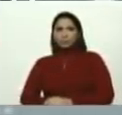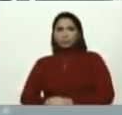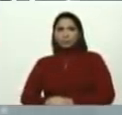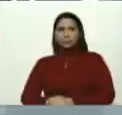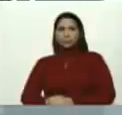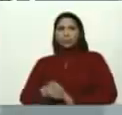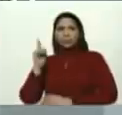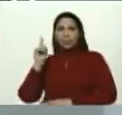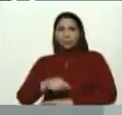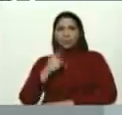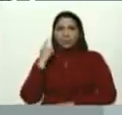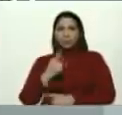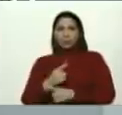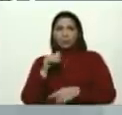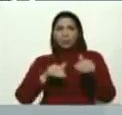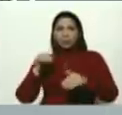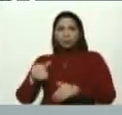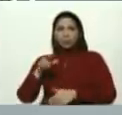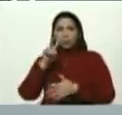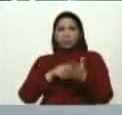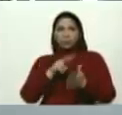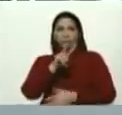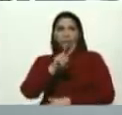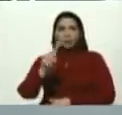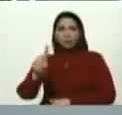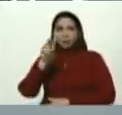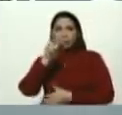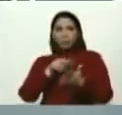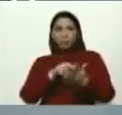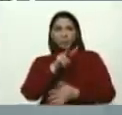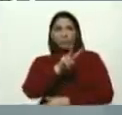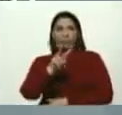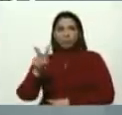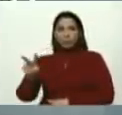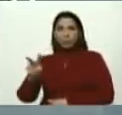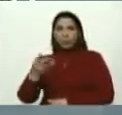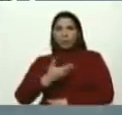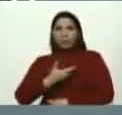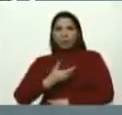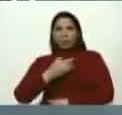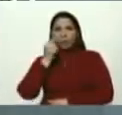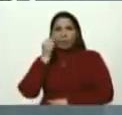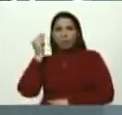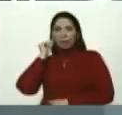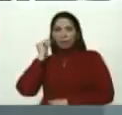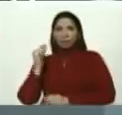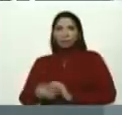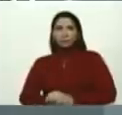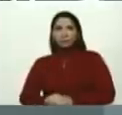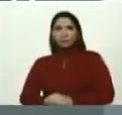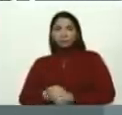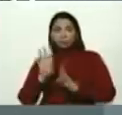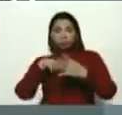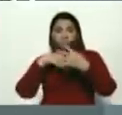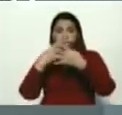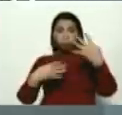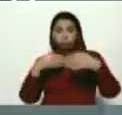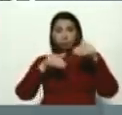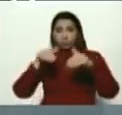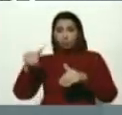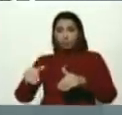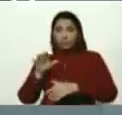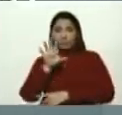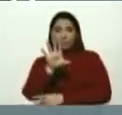También tiene que haber elecciones entre el 2021 y 2022 para alcaldes y alcaldesas. El cronograma electoral del